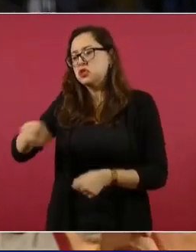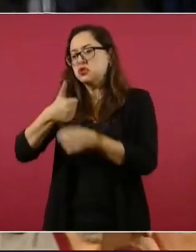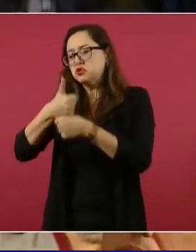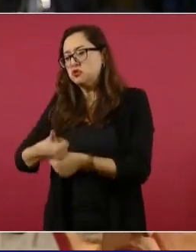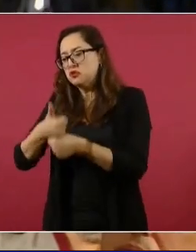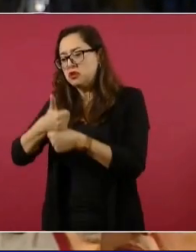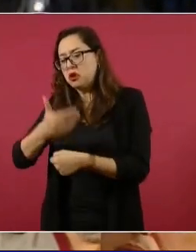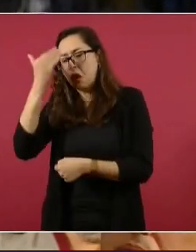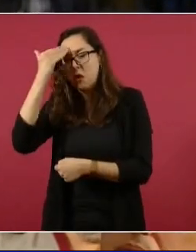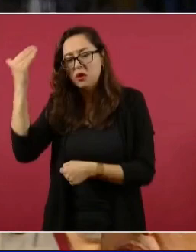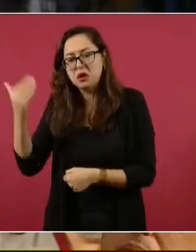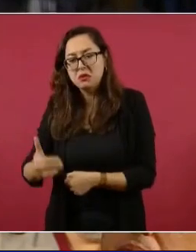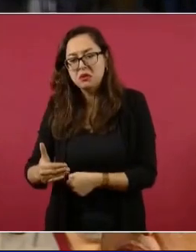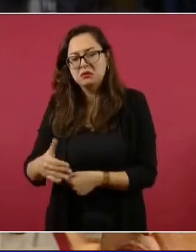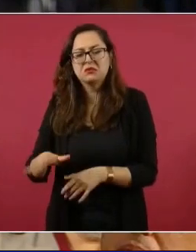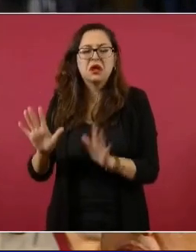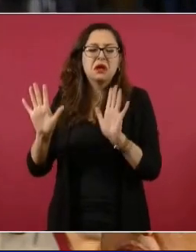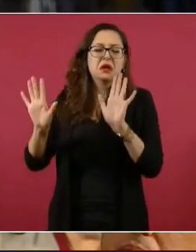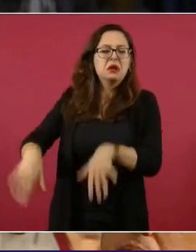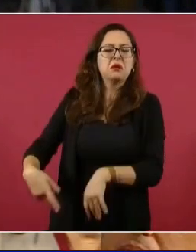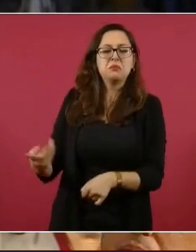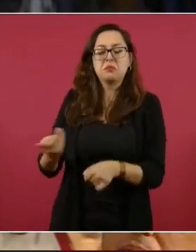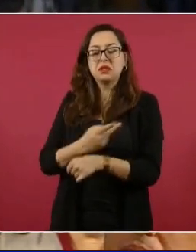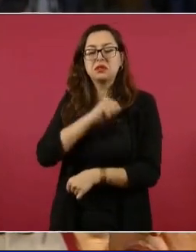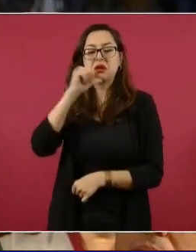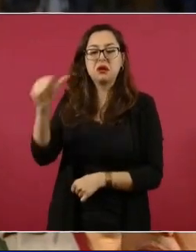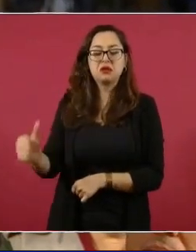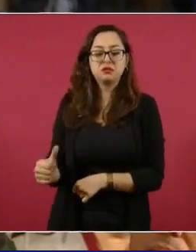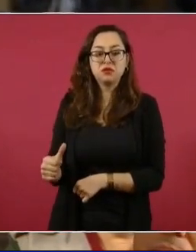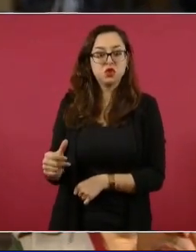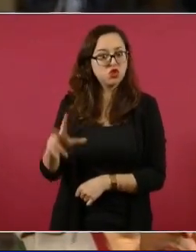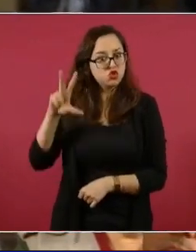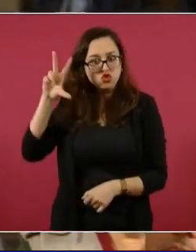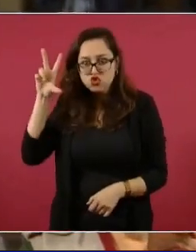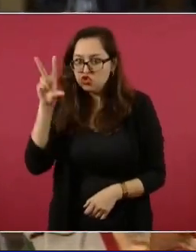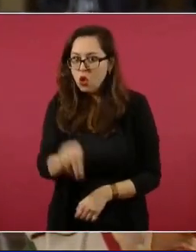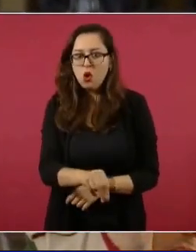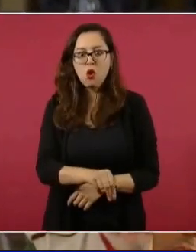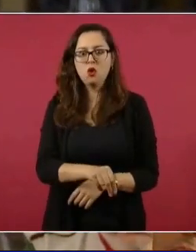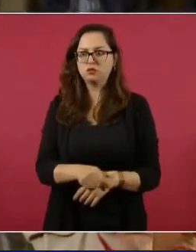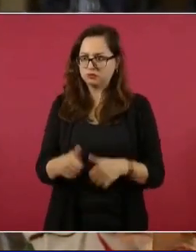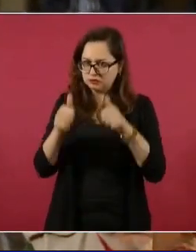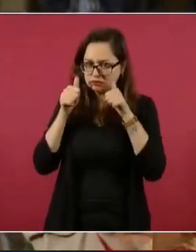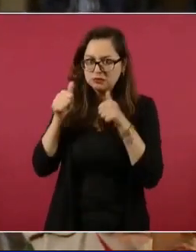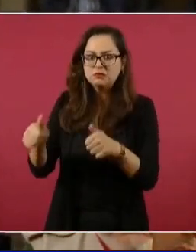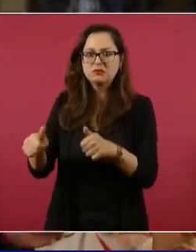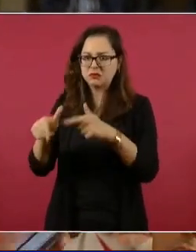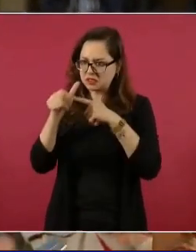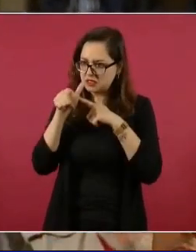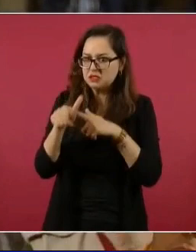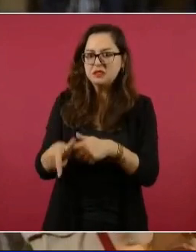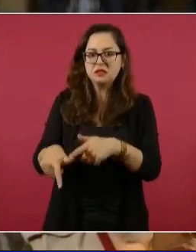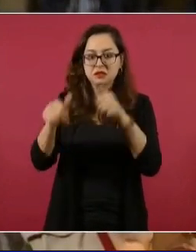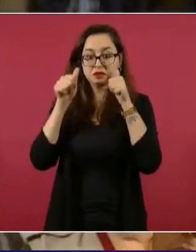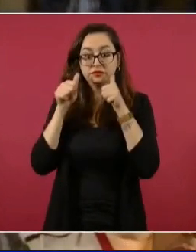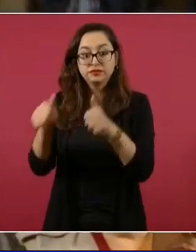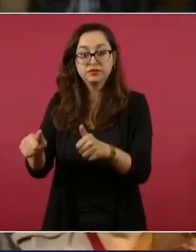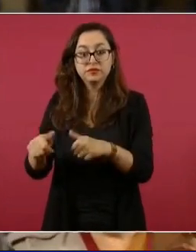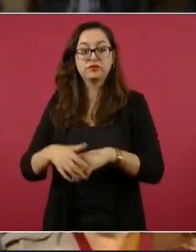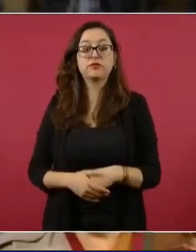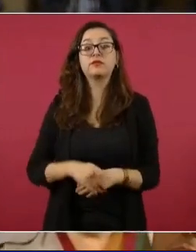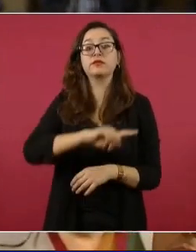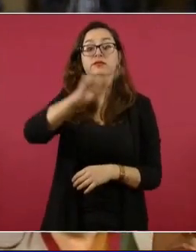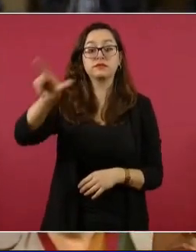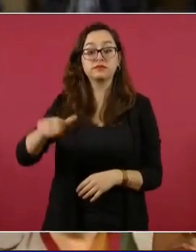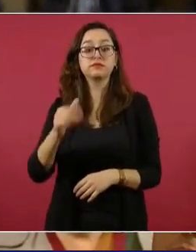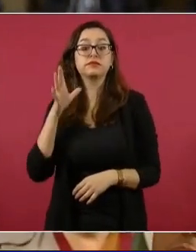horror. En su primer discurso como presidente en la Cámara de Diputados fue interrumpido por la fracción parlamentaria